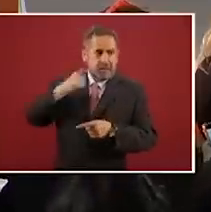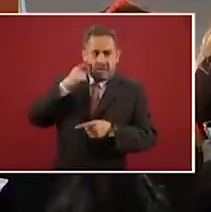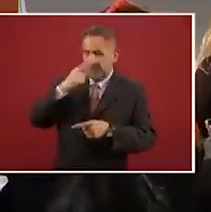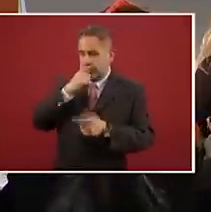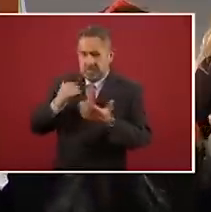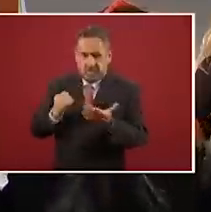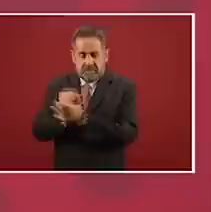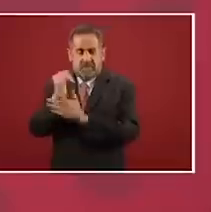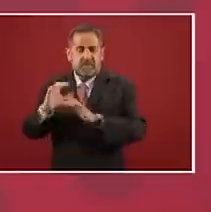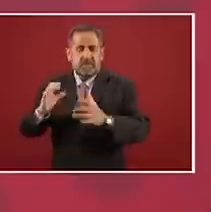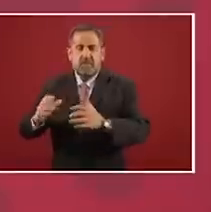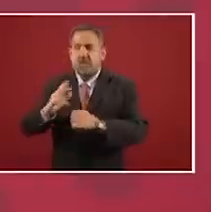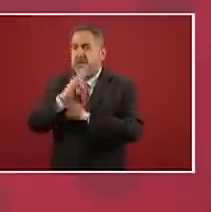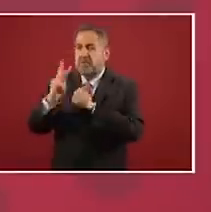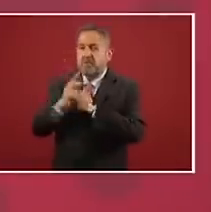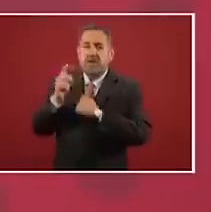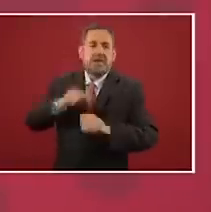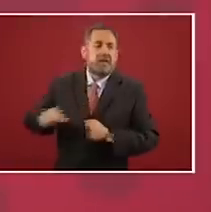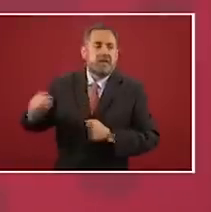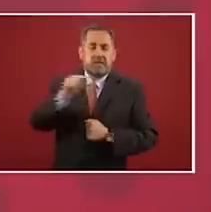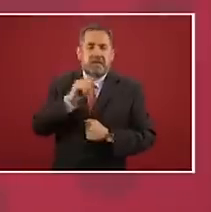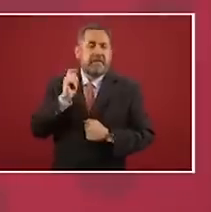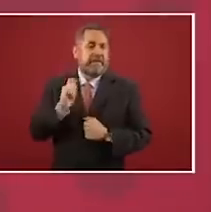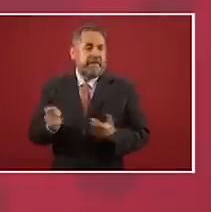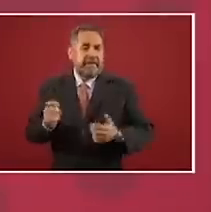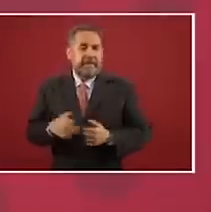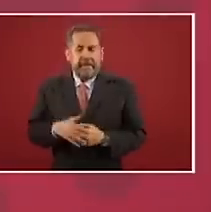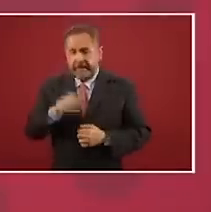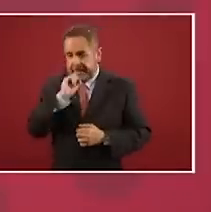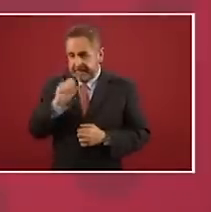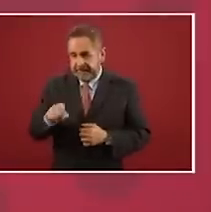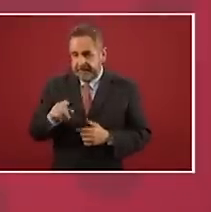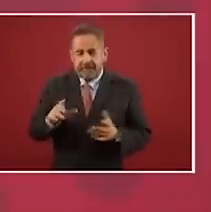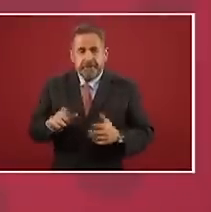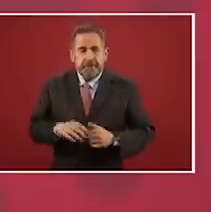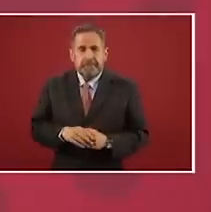que toman las naciones y al mismo tiempo